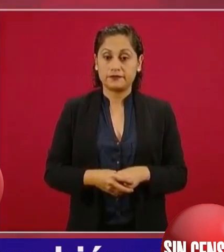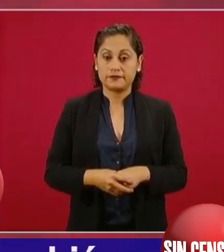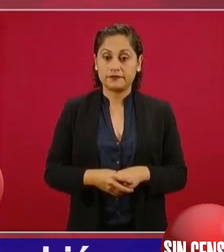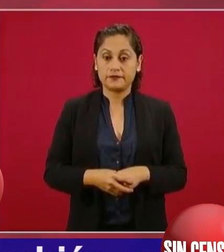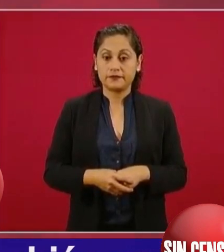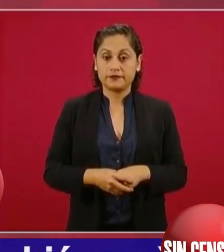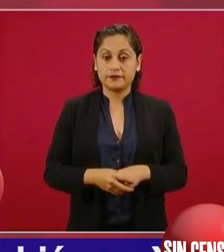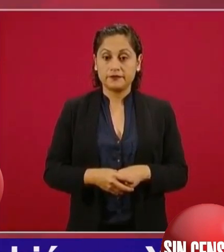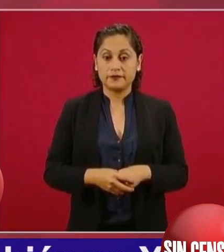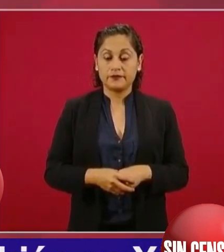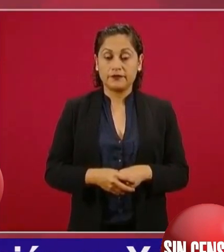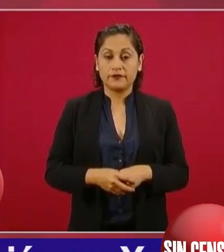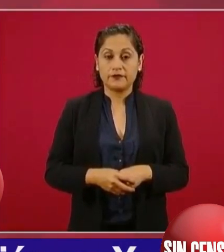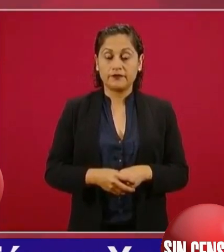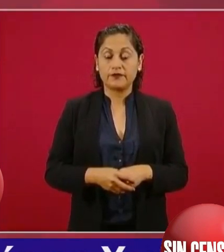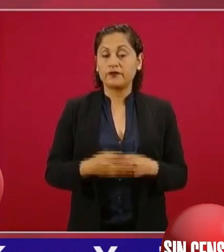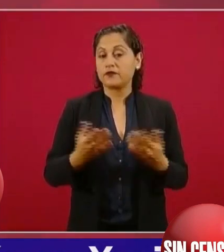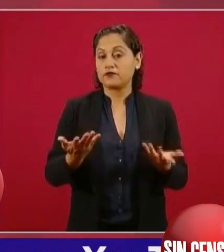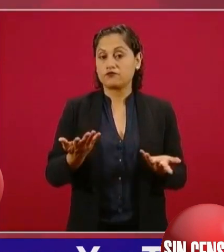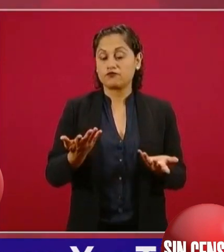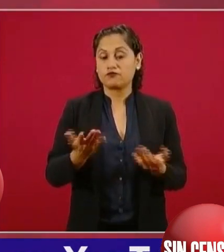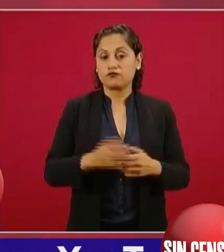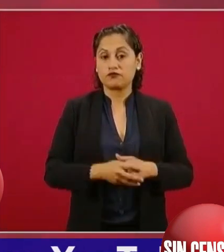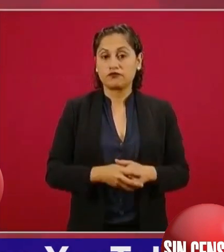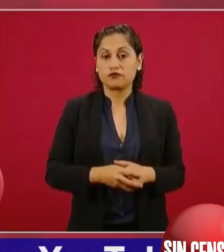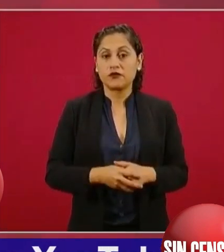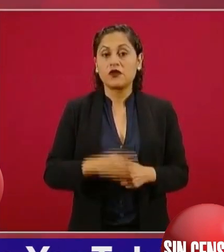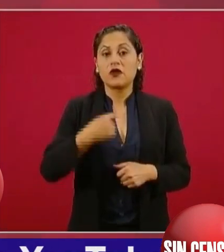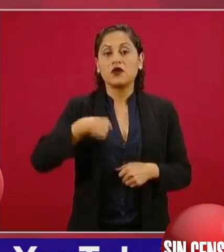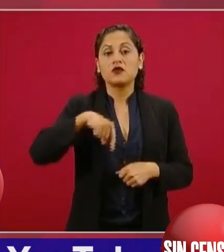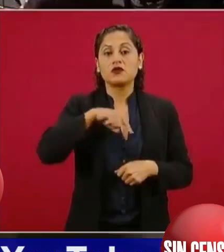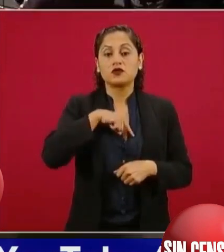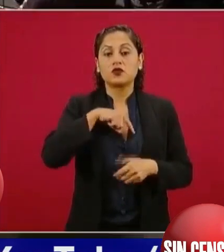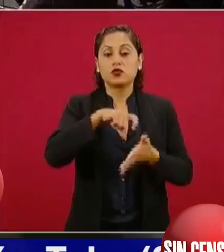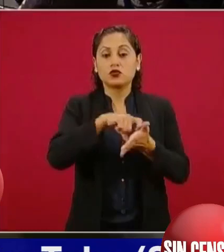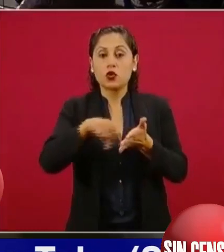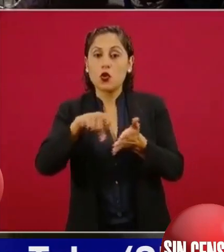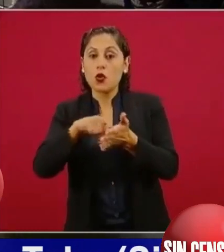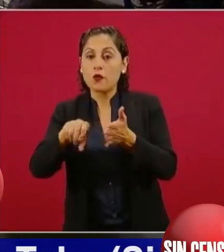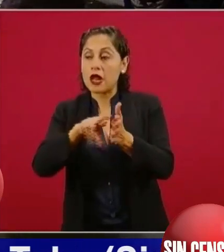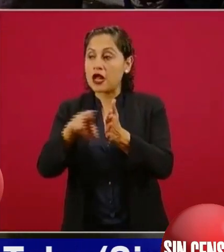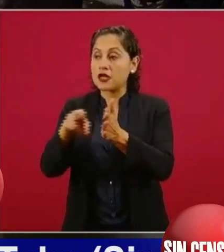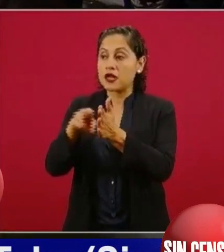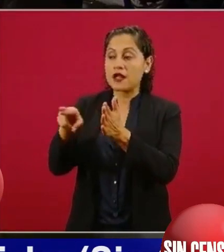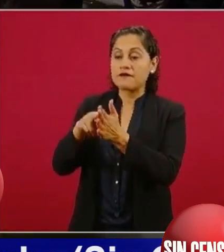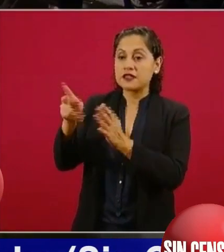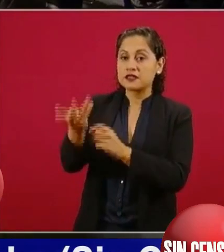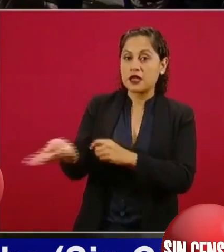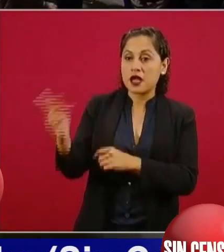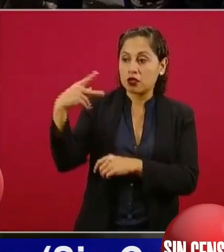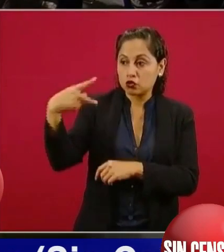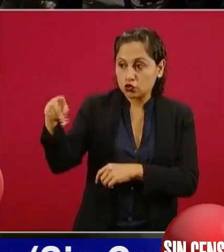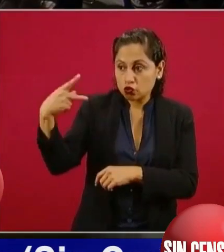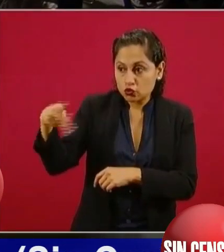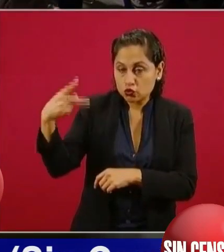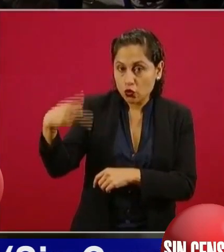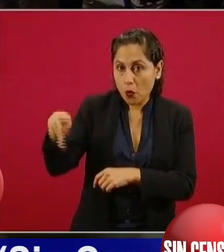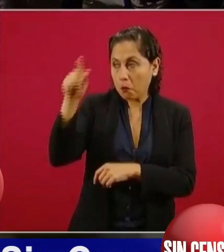que vamos a dejar de comprar las revistas, ¿no?, de los intelectuales